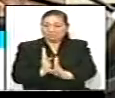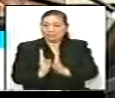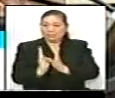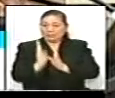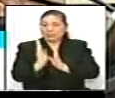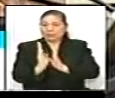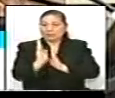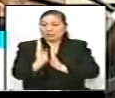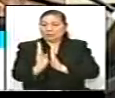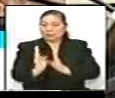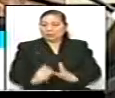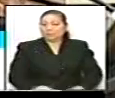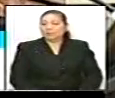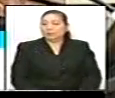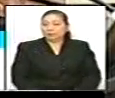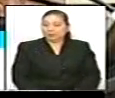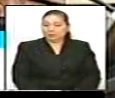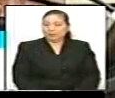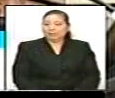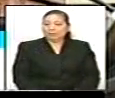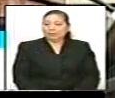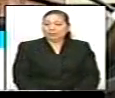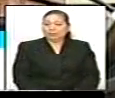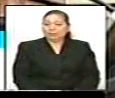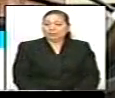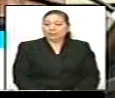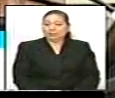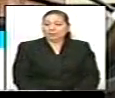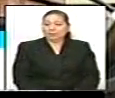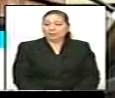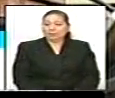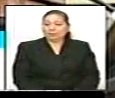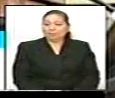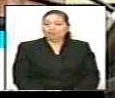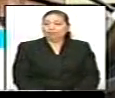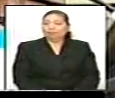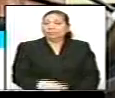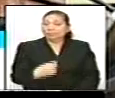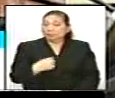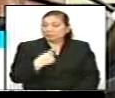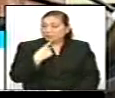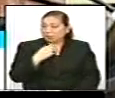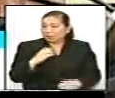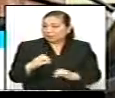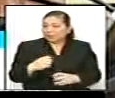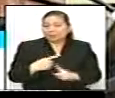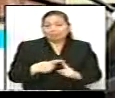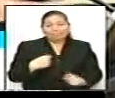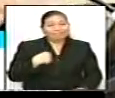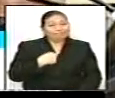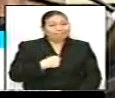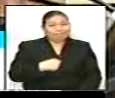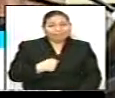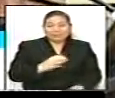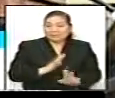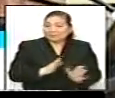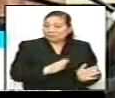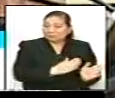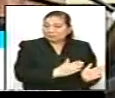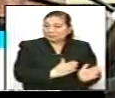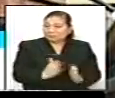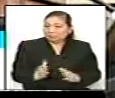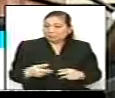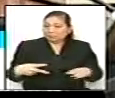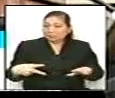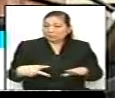ese puente. Todo eso lo instaló Cedapal. Ese esfuerzo que nosotros desplegamos, lamentablemente, y una vez que se quitó la condición